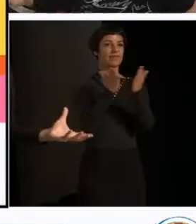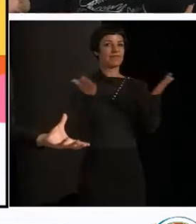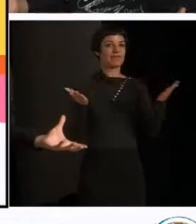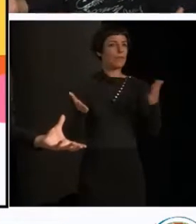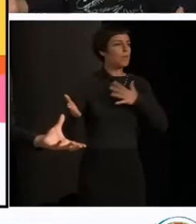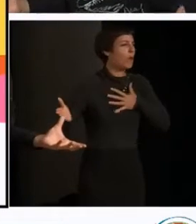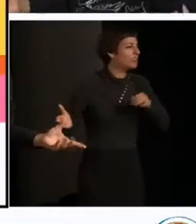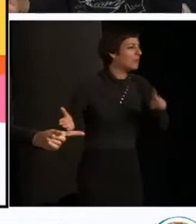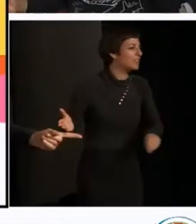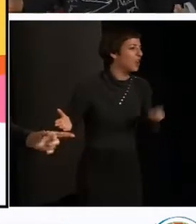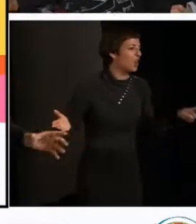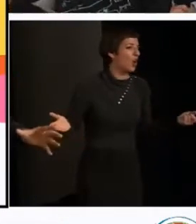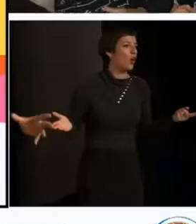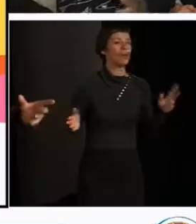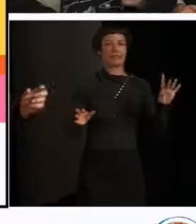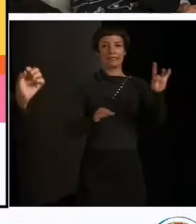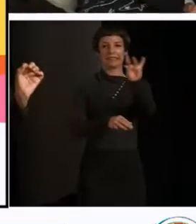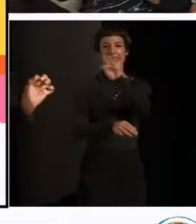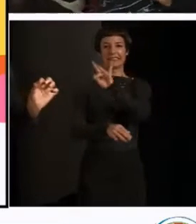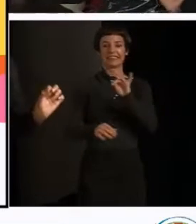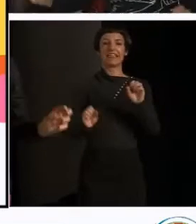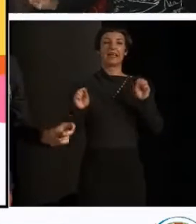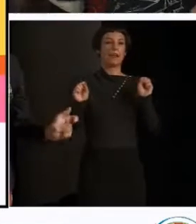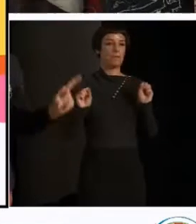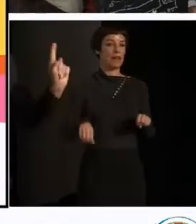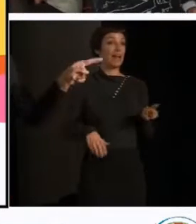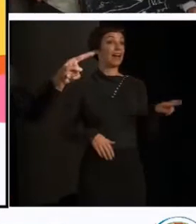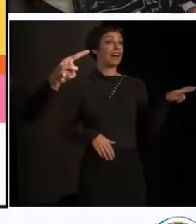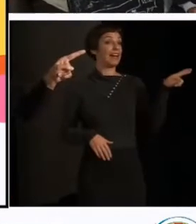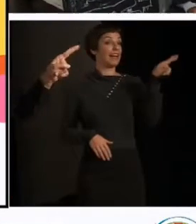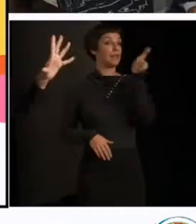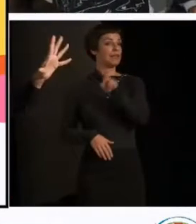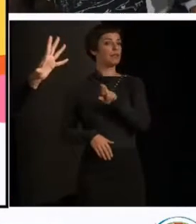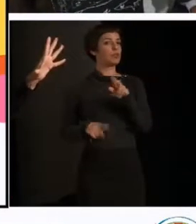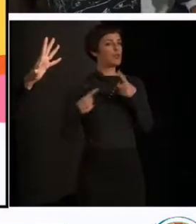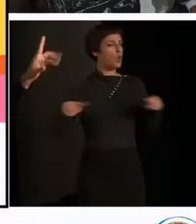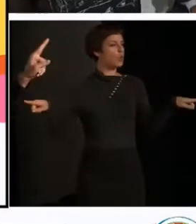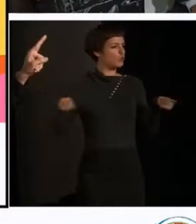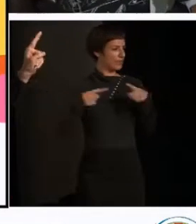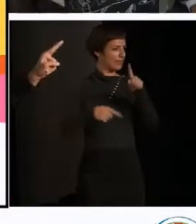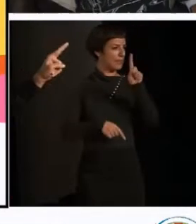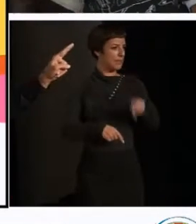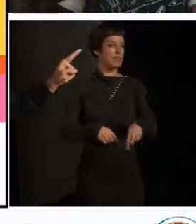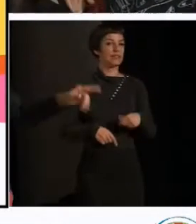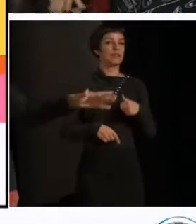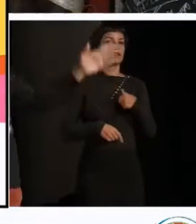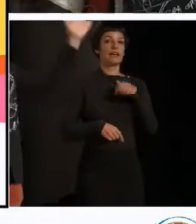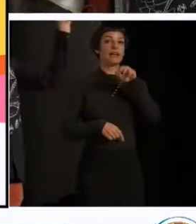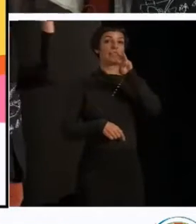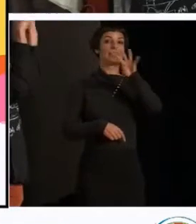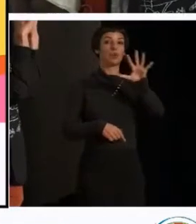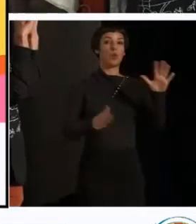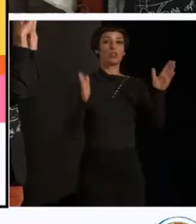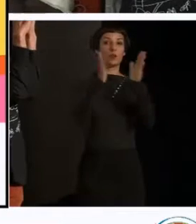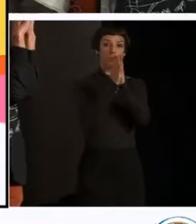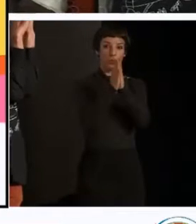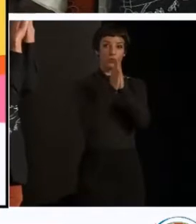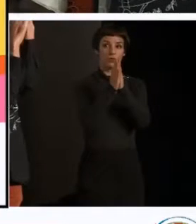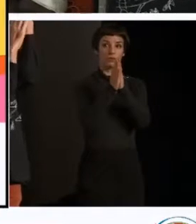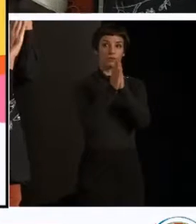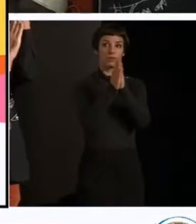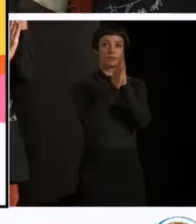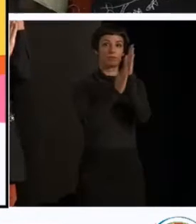no es posible? Bien, vamos a repetir y lo hacemos con música. Atentos. 3, 5, 4 y...